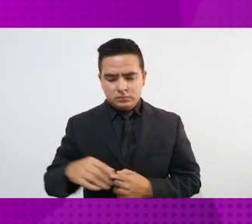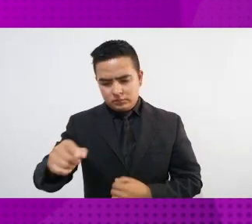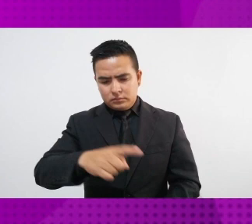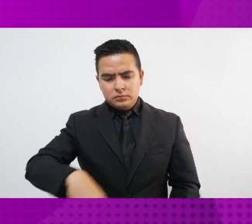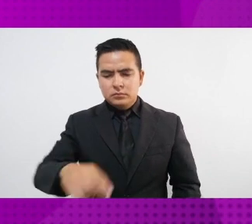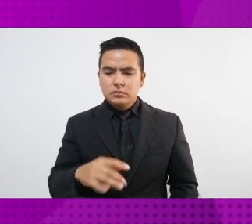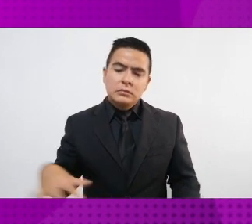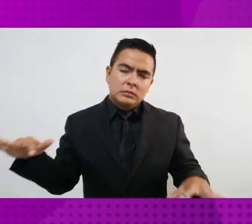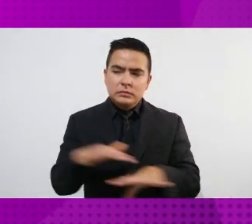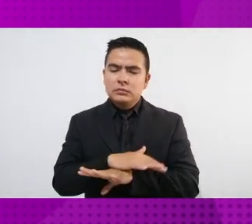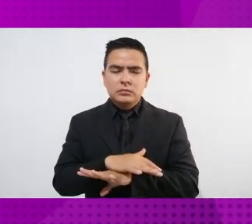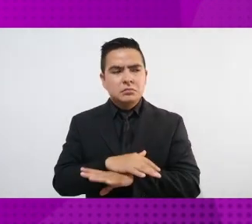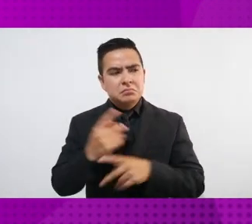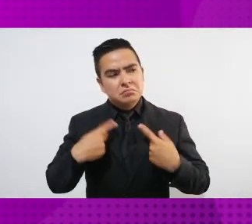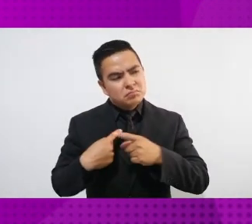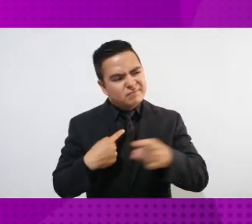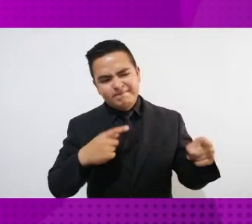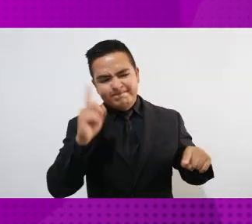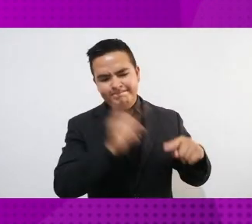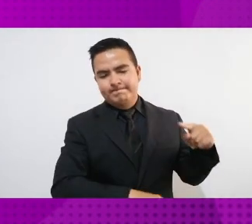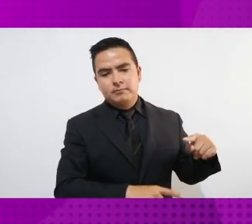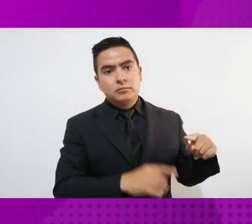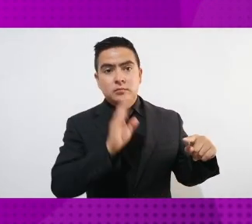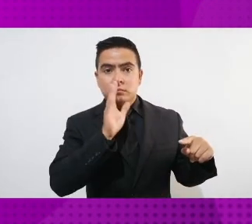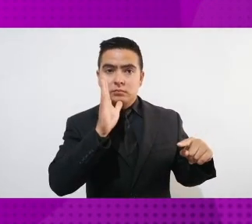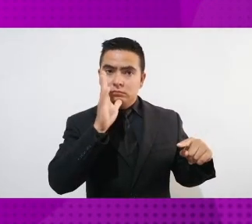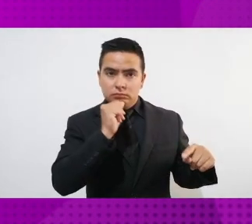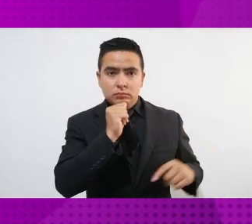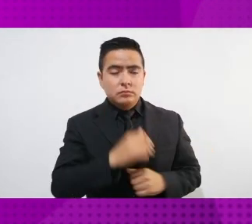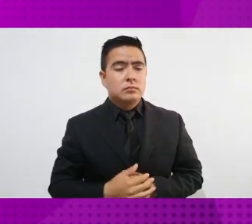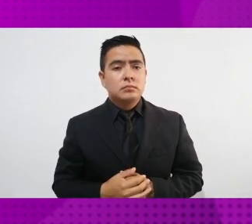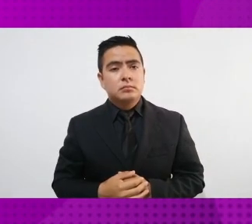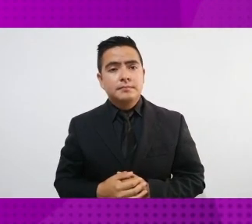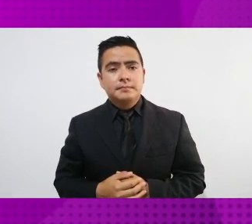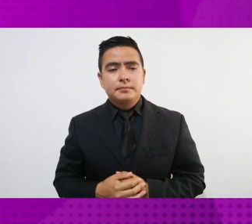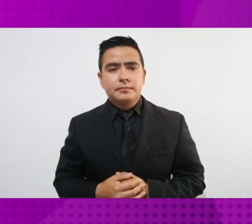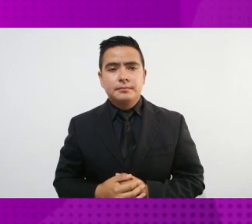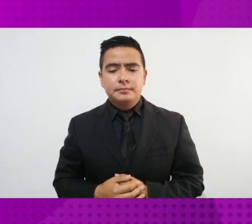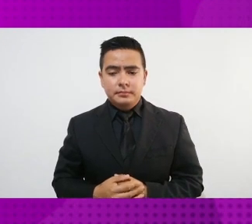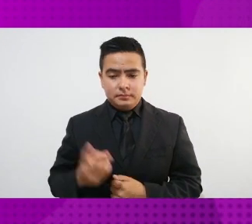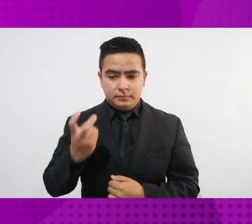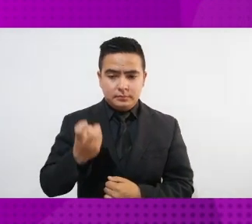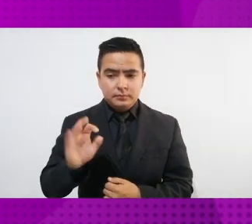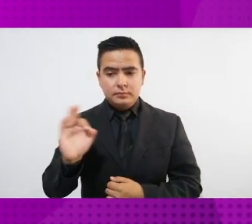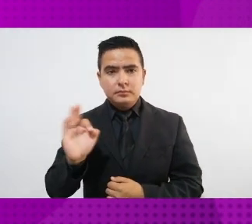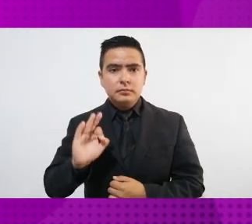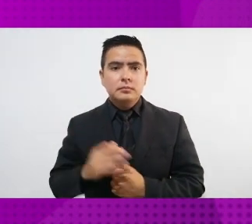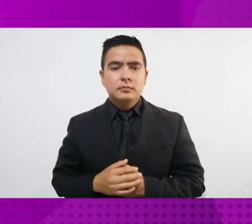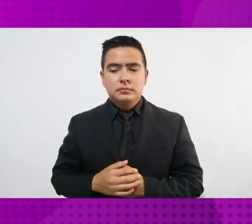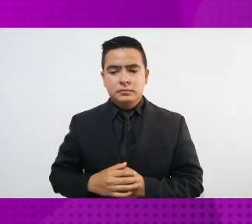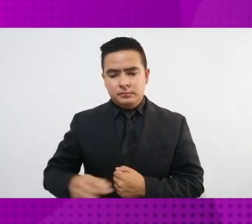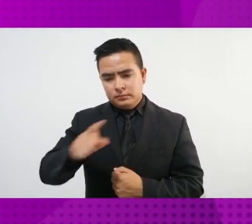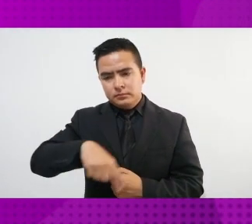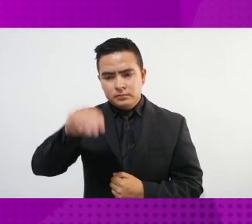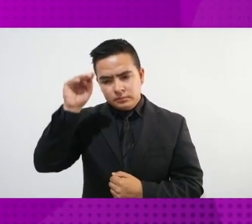pensar la integración de órganos sin la participación ciudadana. Es jurídicamente imposible. Y en caso de que se pensara en fórmulas